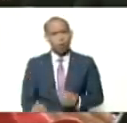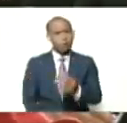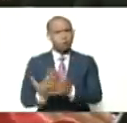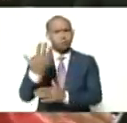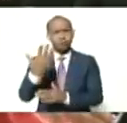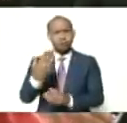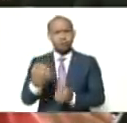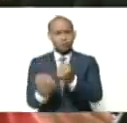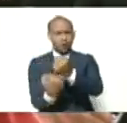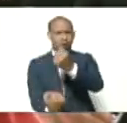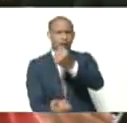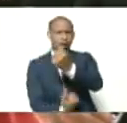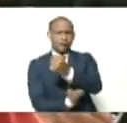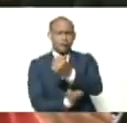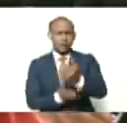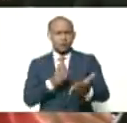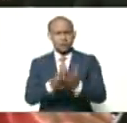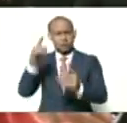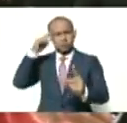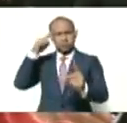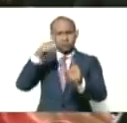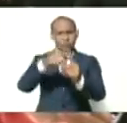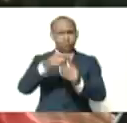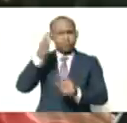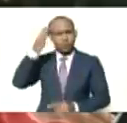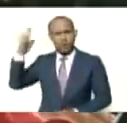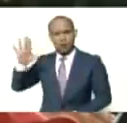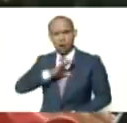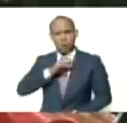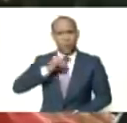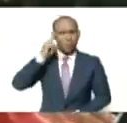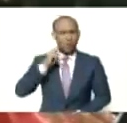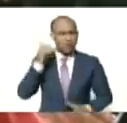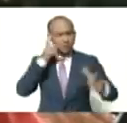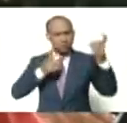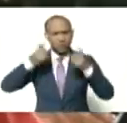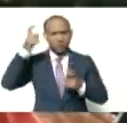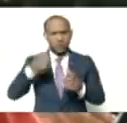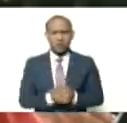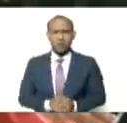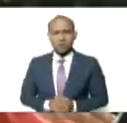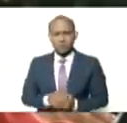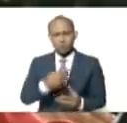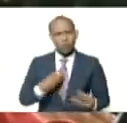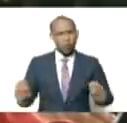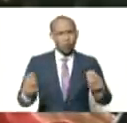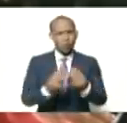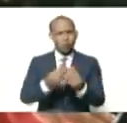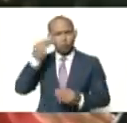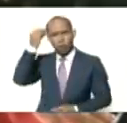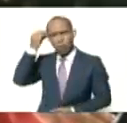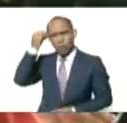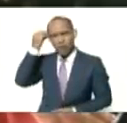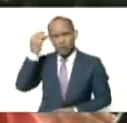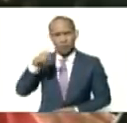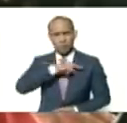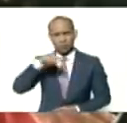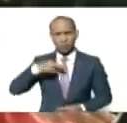se sustenta fundamentalmente nuestro ideario bolivariano y chavista. Y con estas convicciones nos